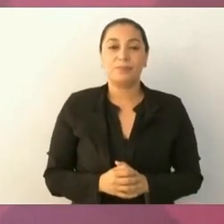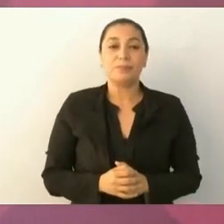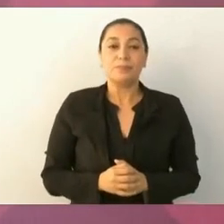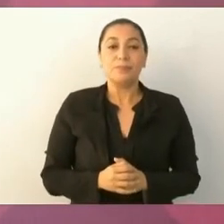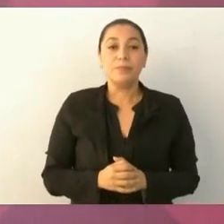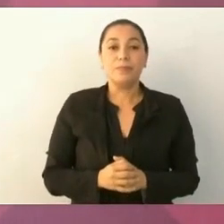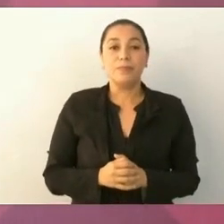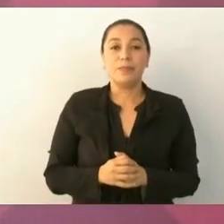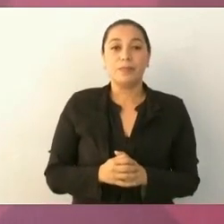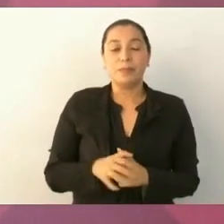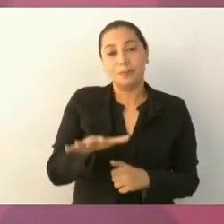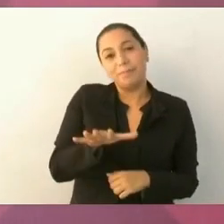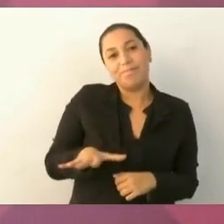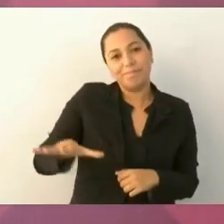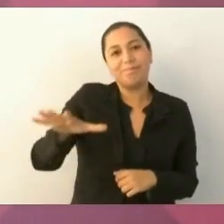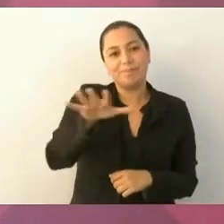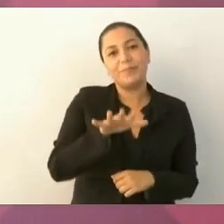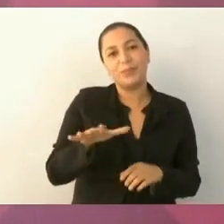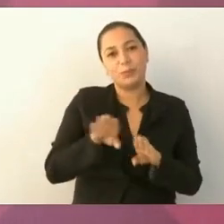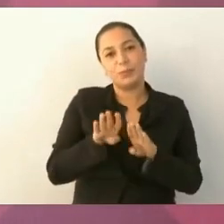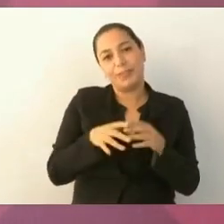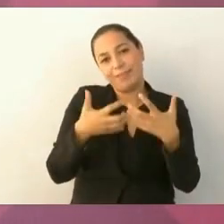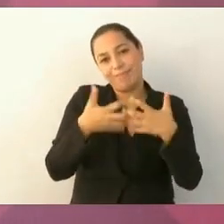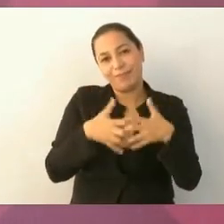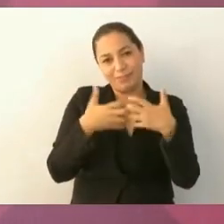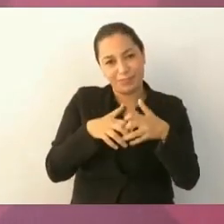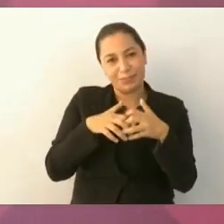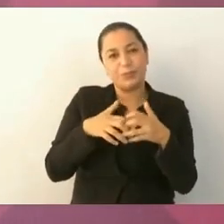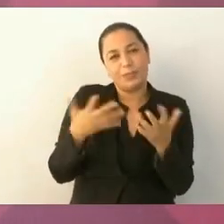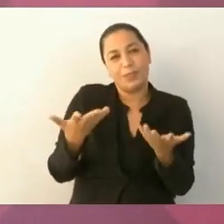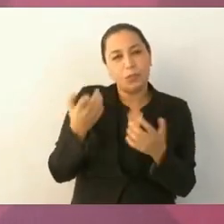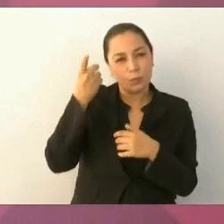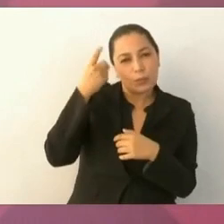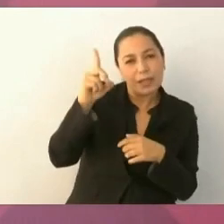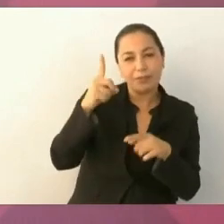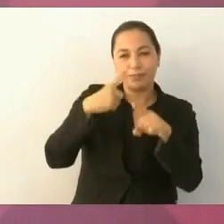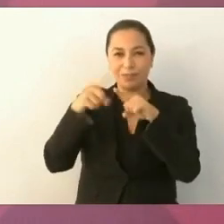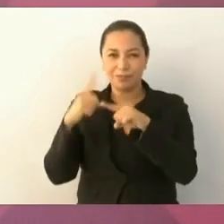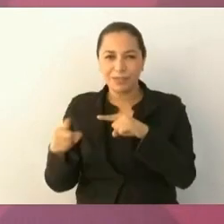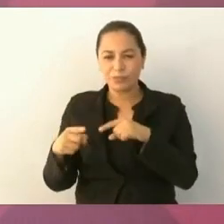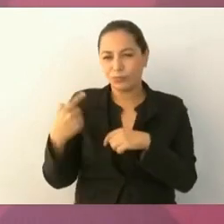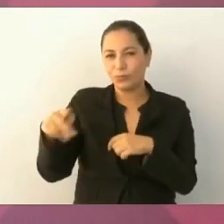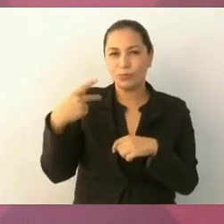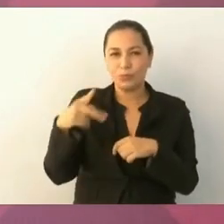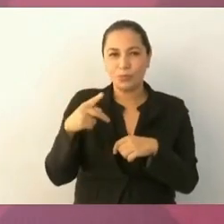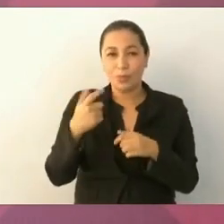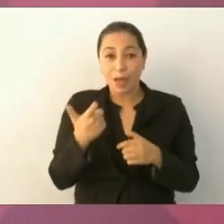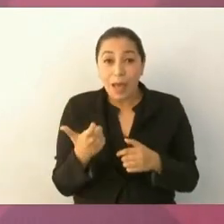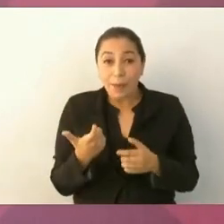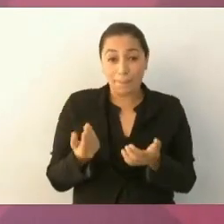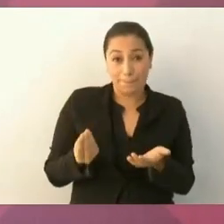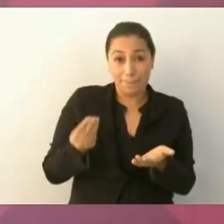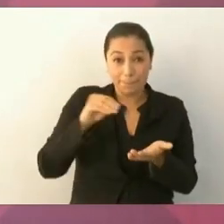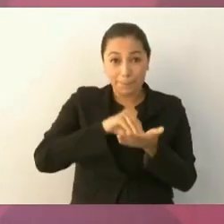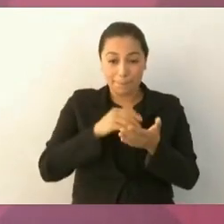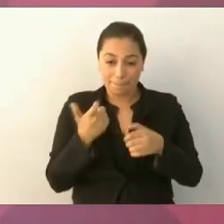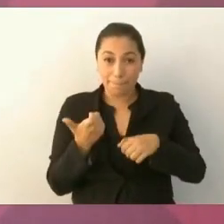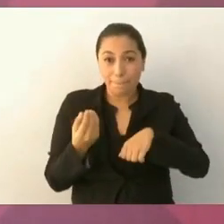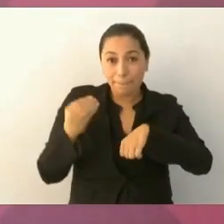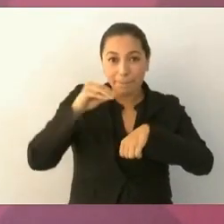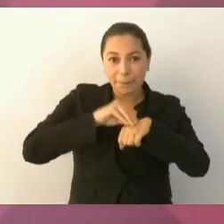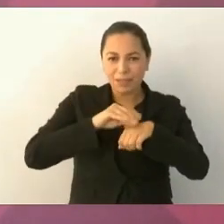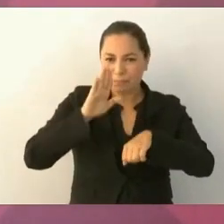del sector empresarial o financiero, no pagaban impuestos.